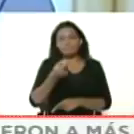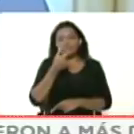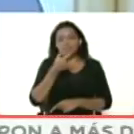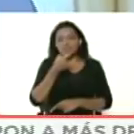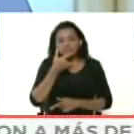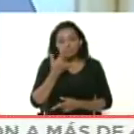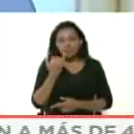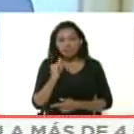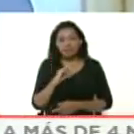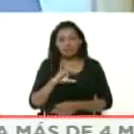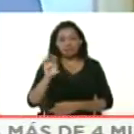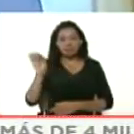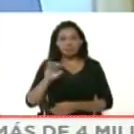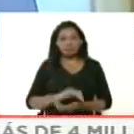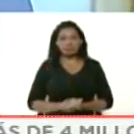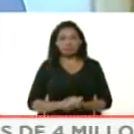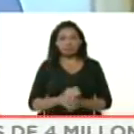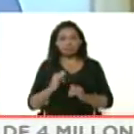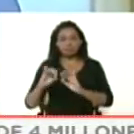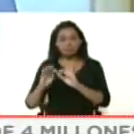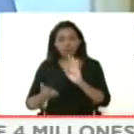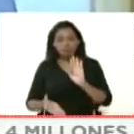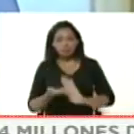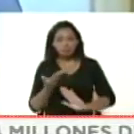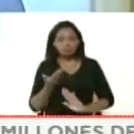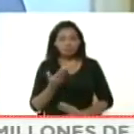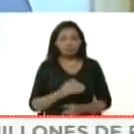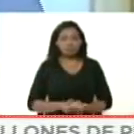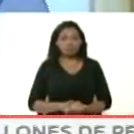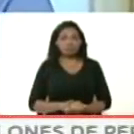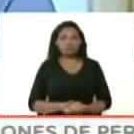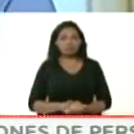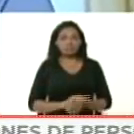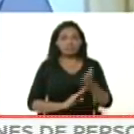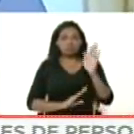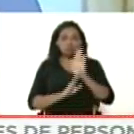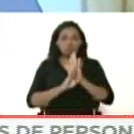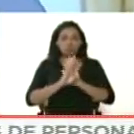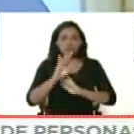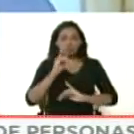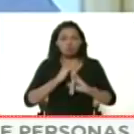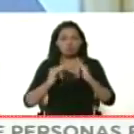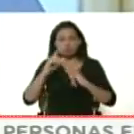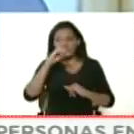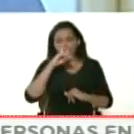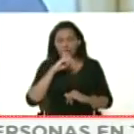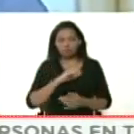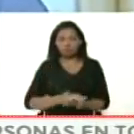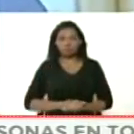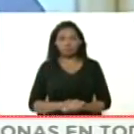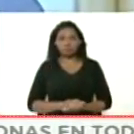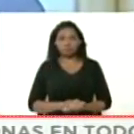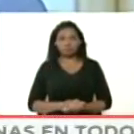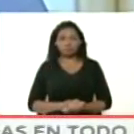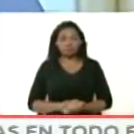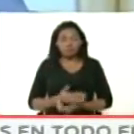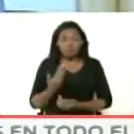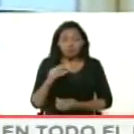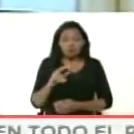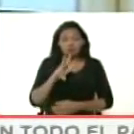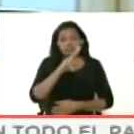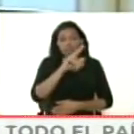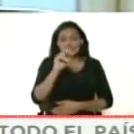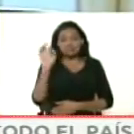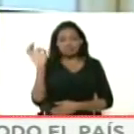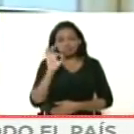tenemos en el país. Cala, que es una de las más importantes de ellas, ha crecido en los últimos años quizás un 300%, pero